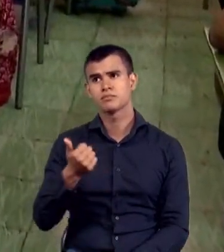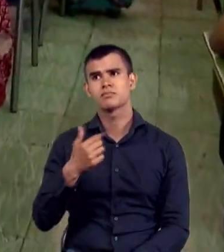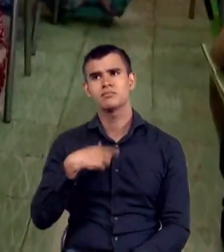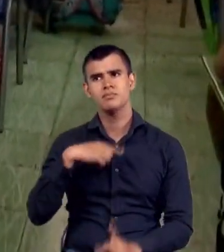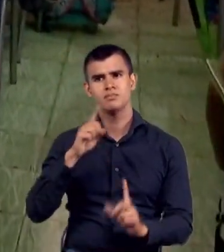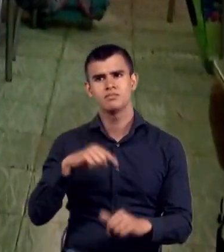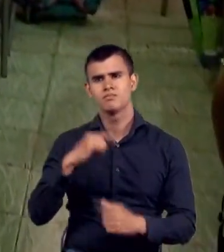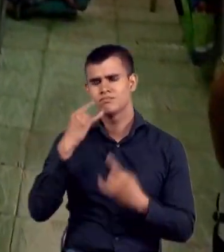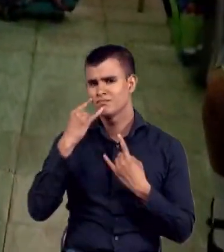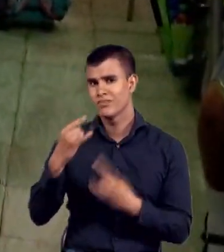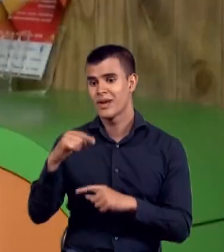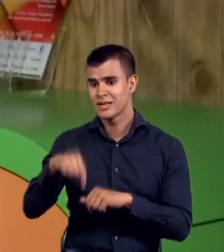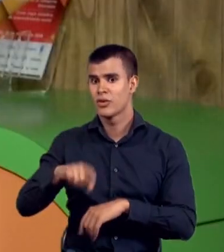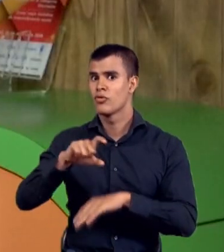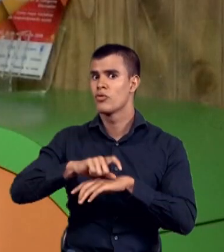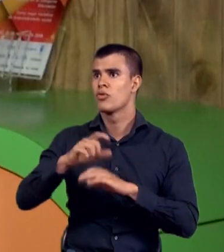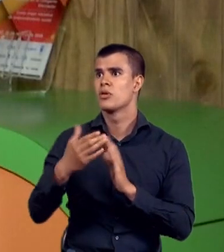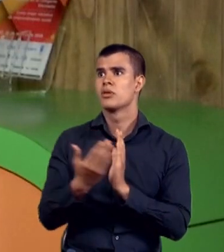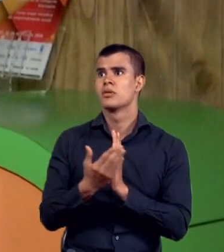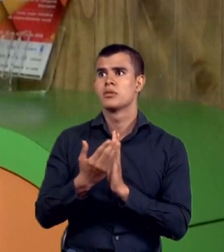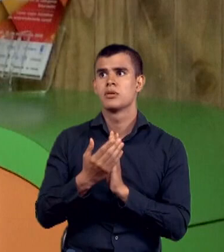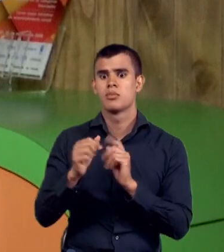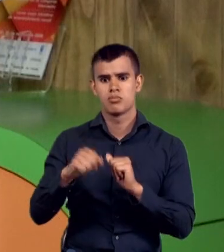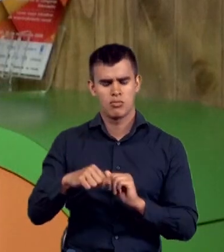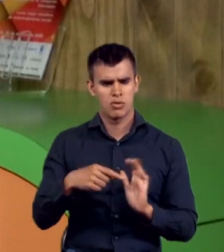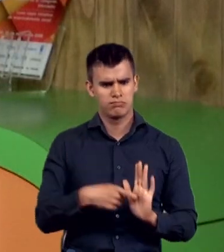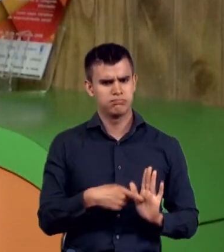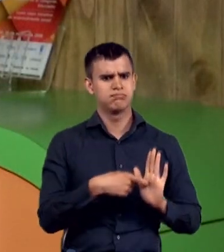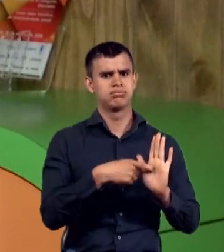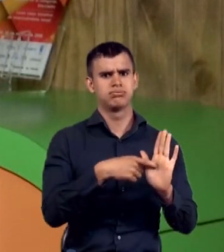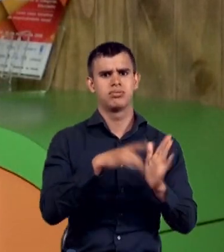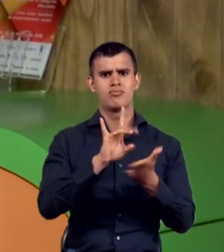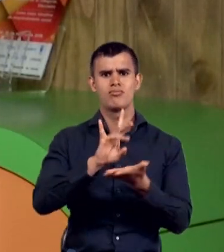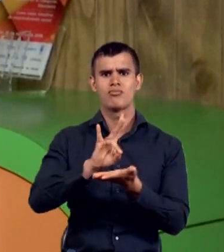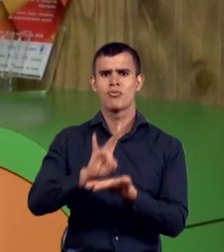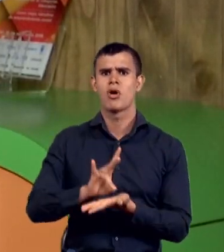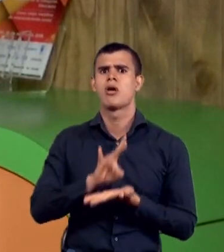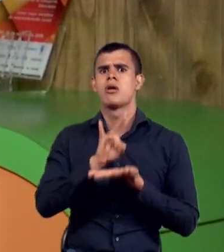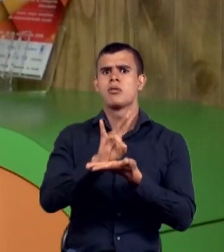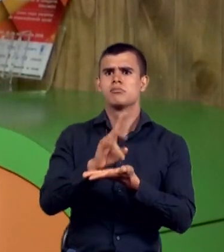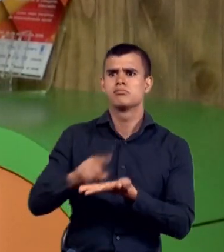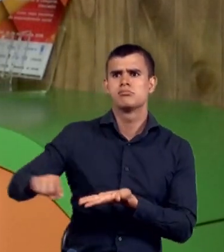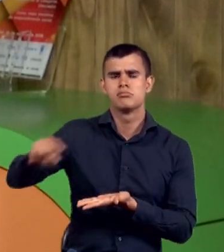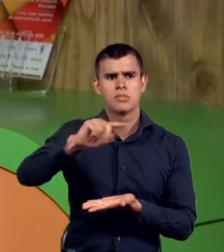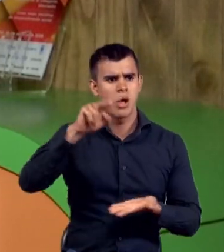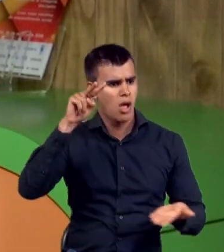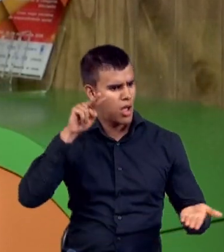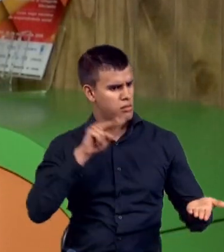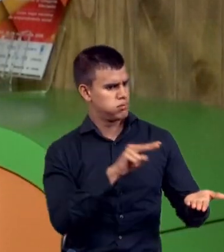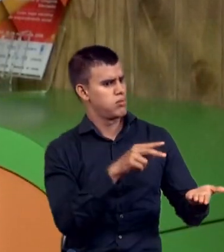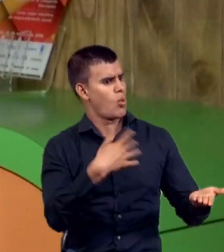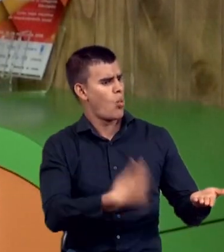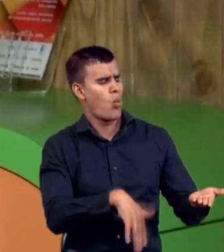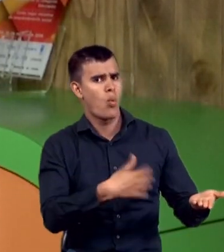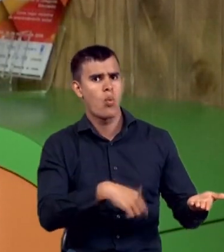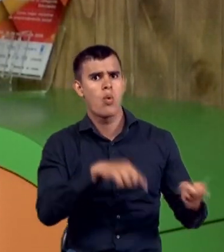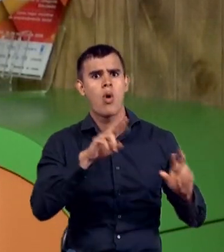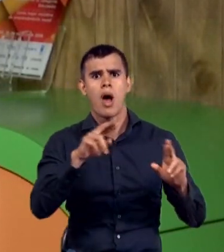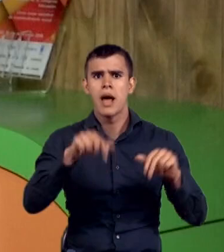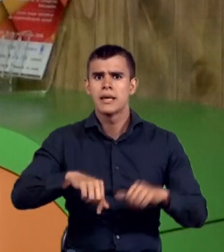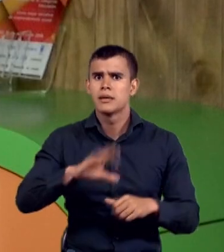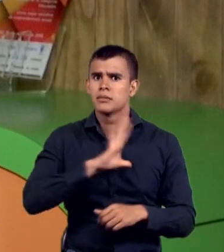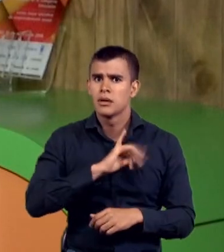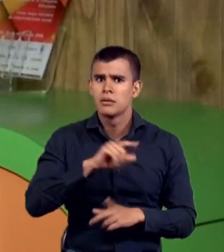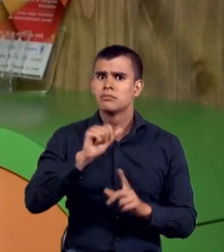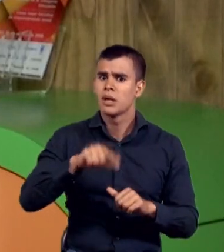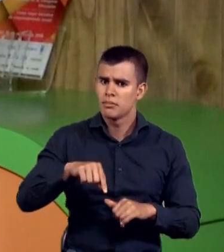Por otro lado, nos gustaría mucho que Colegio La Fontaine se convierta en un modelo a seguir para instituciones